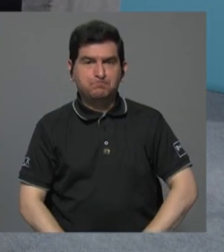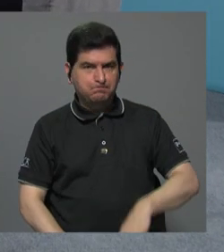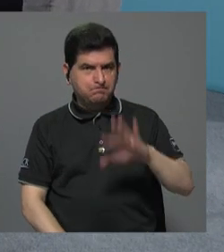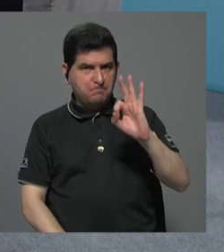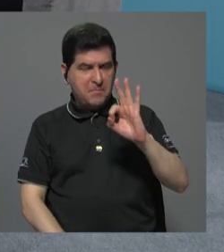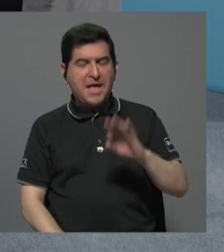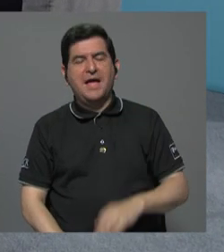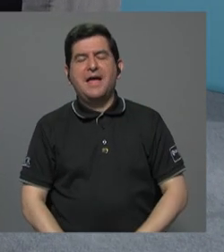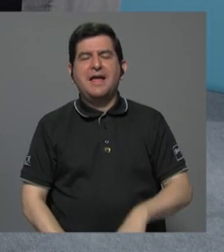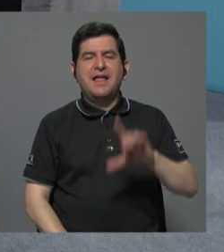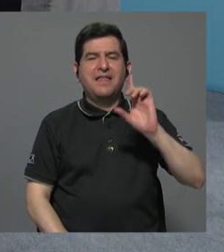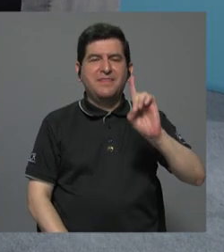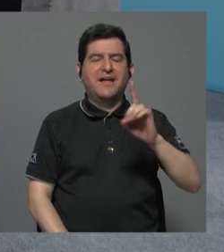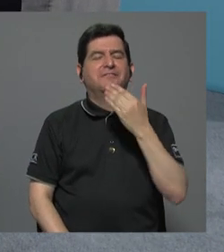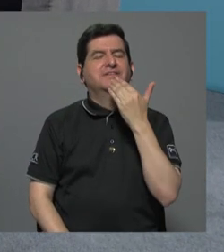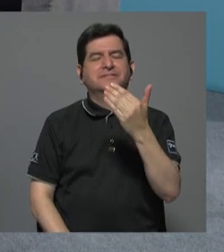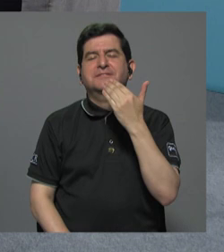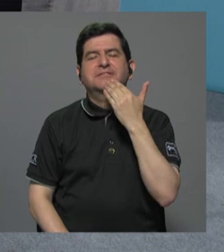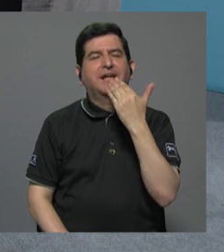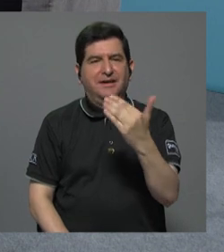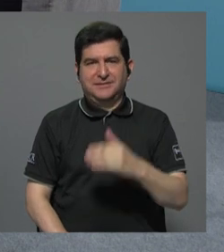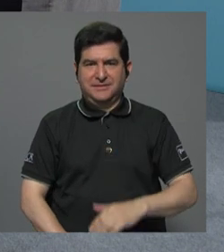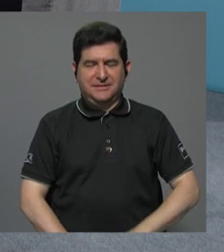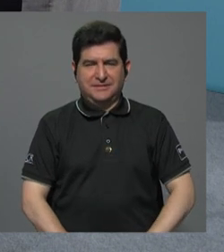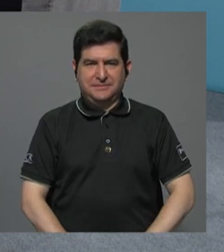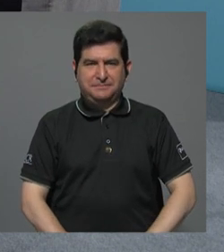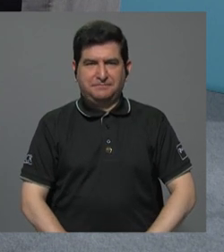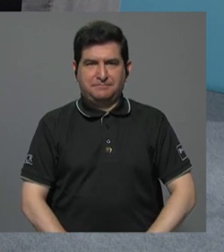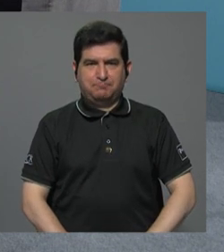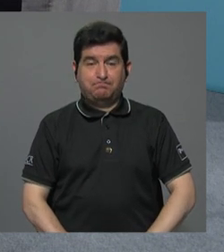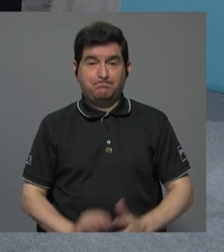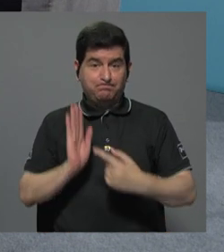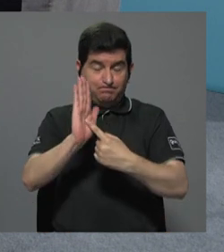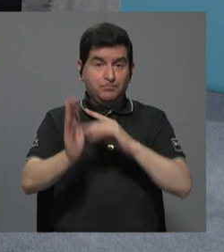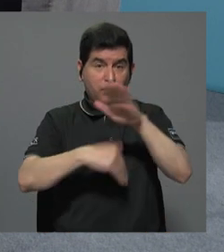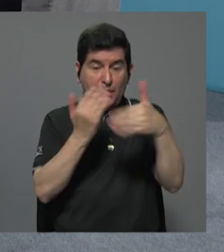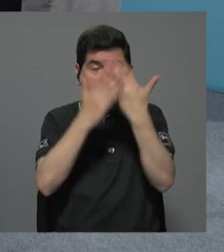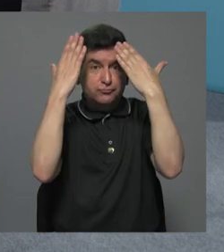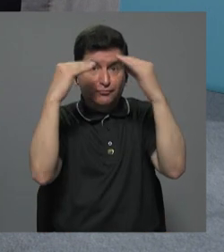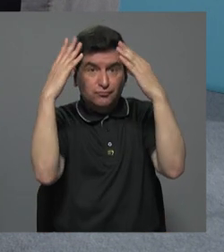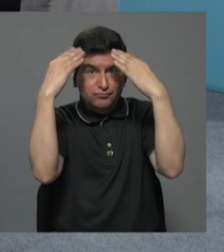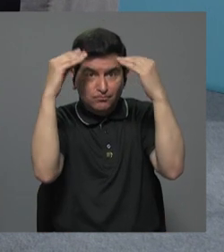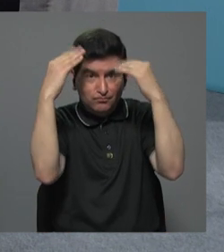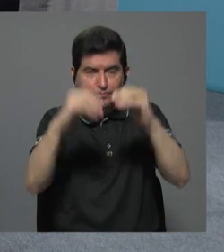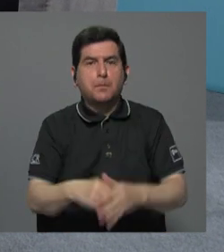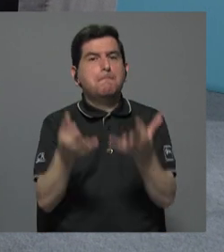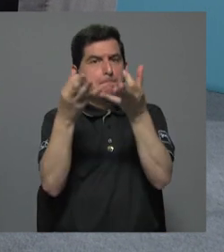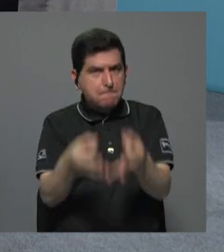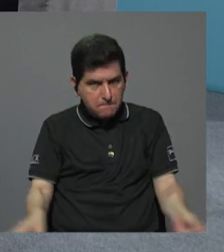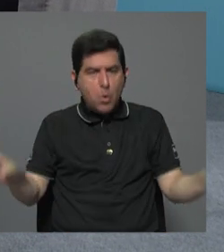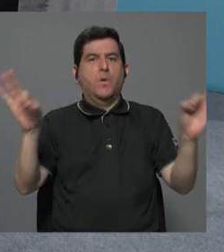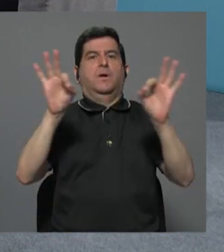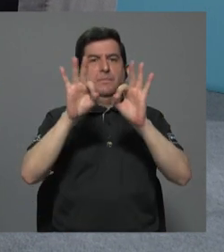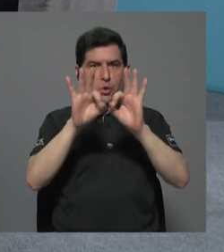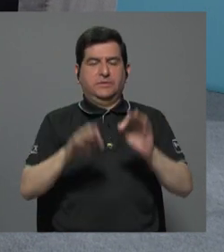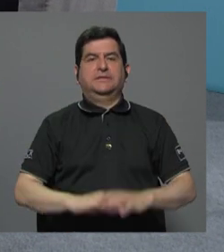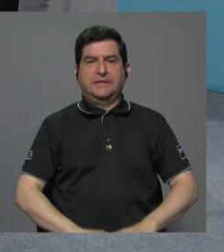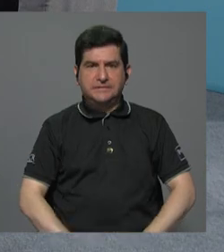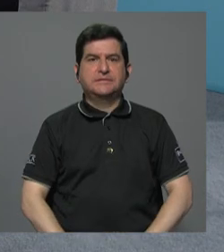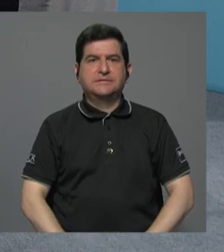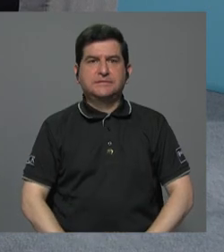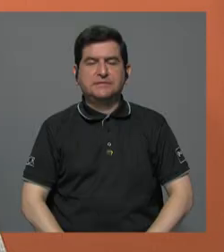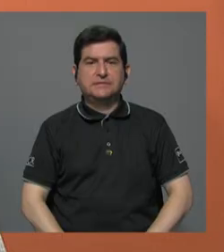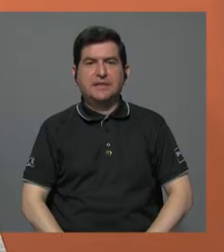david es muchísimas gracias por exponernos toda esta información importantísima tanto de